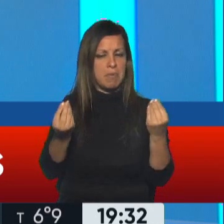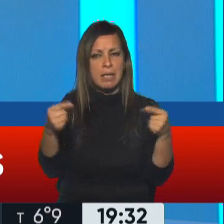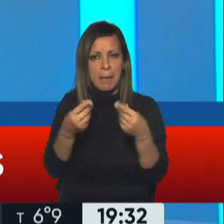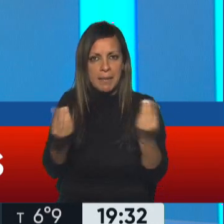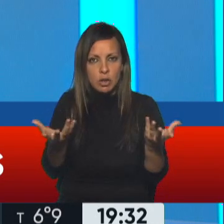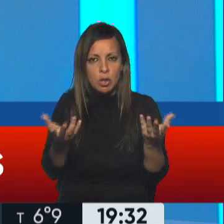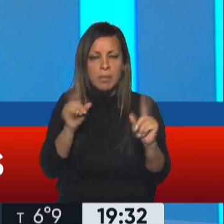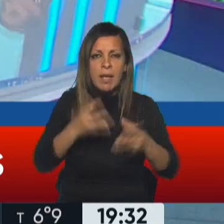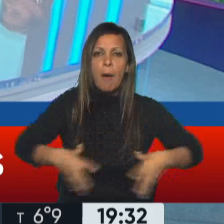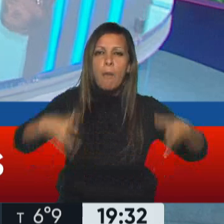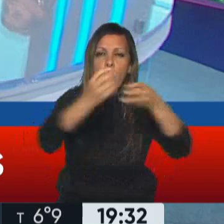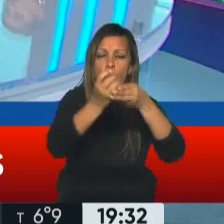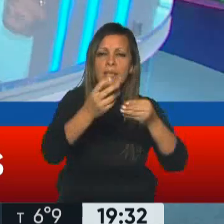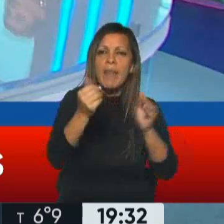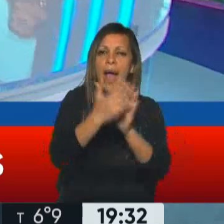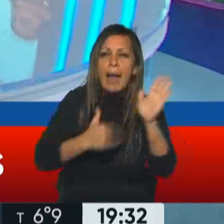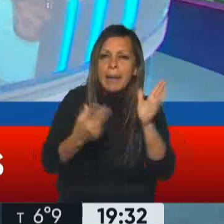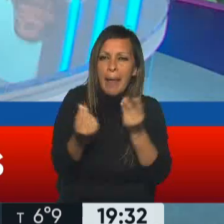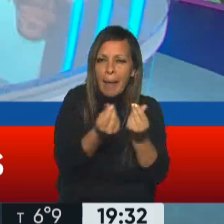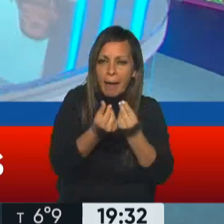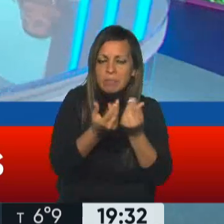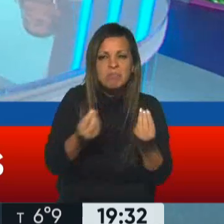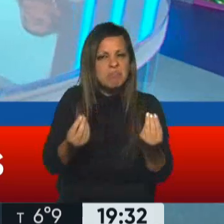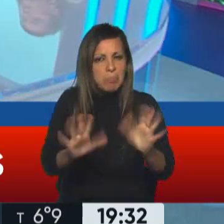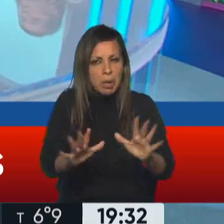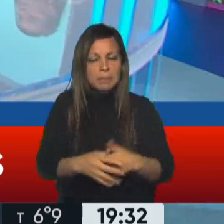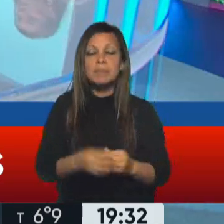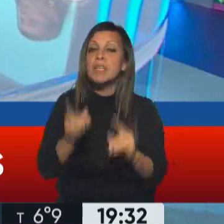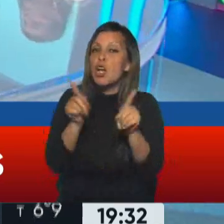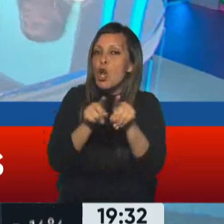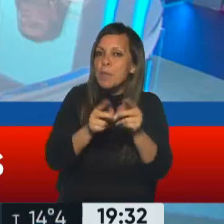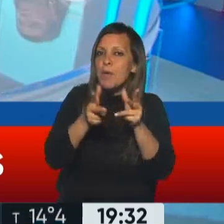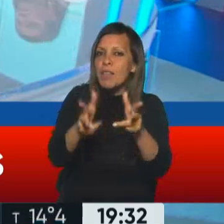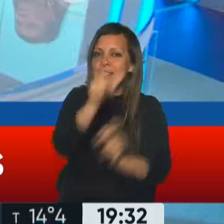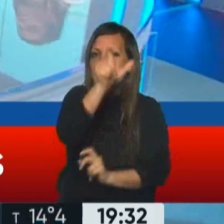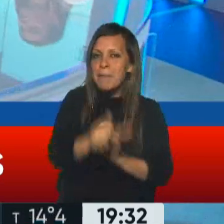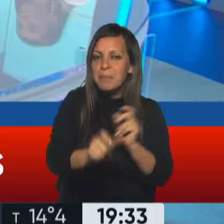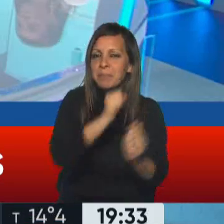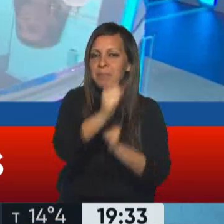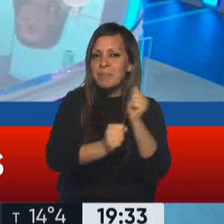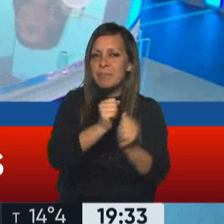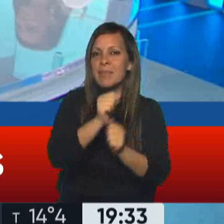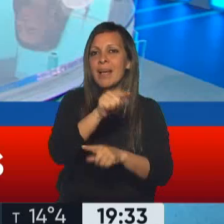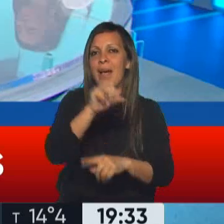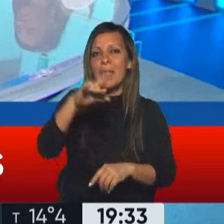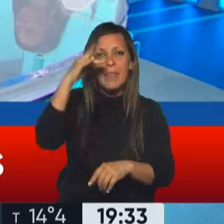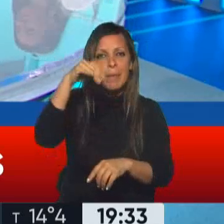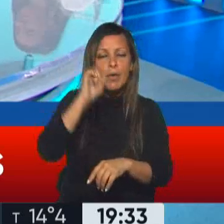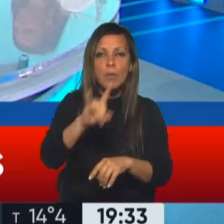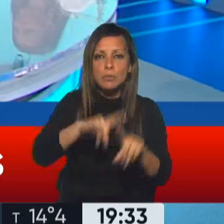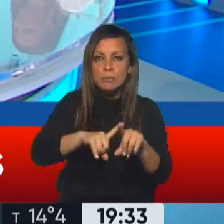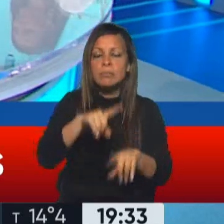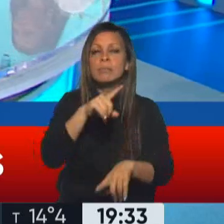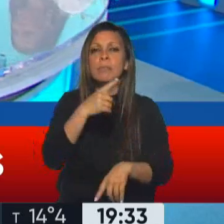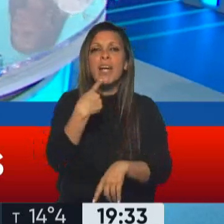en los insumos. Bueno, algo de eso, si querés, plantea el empresario de Morix, estamos hablando de Ignacio Noel, en una serie